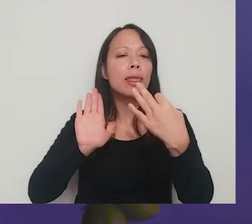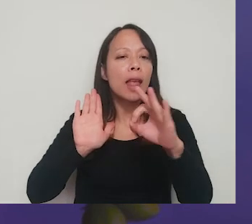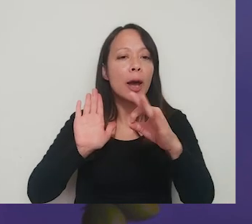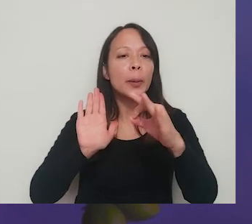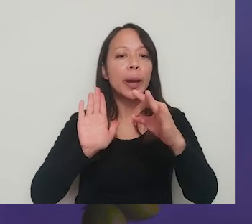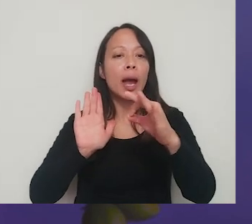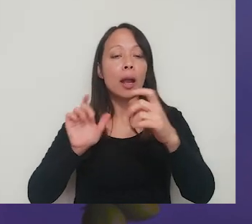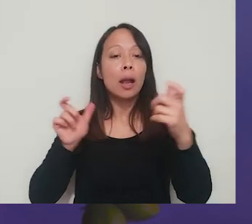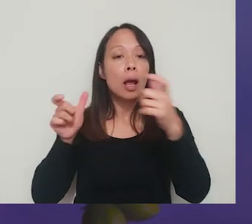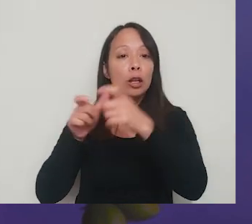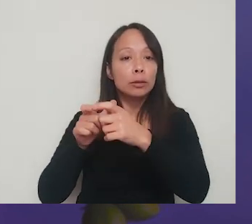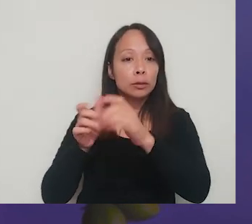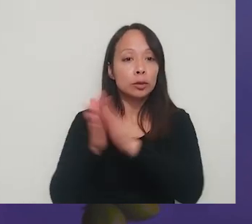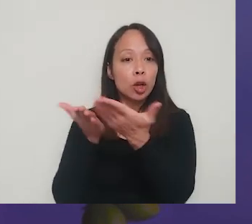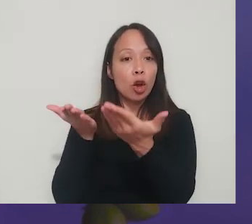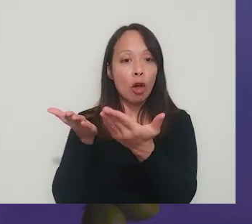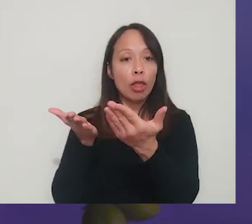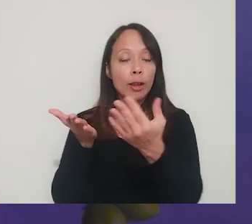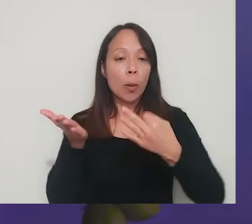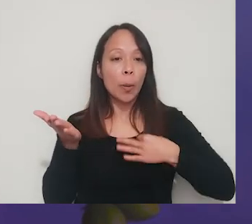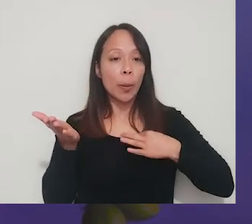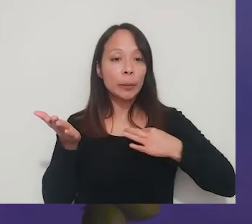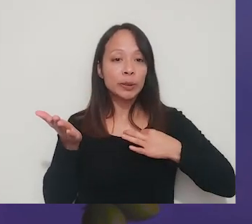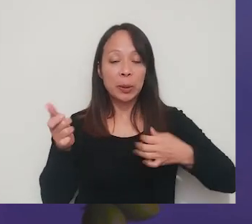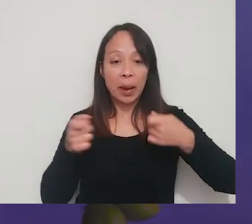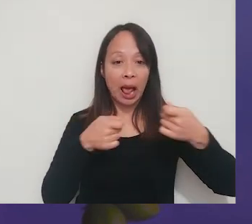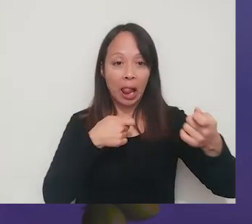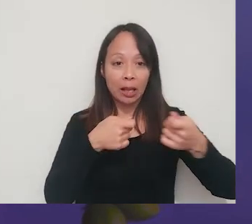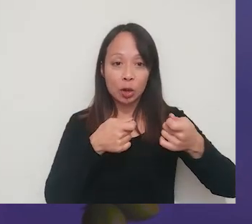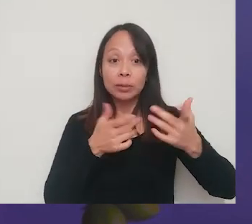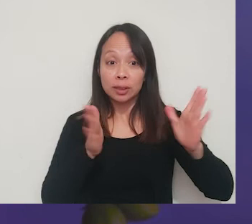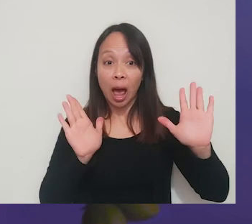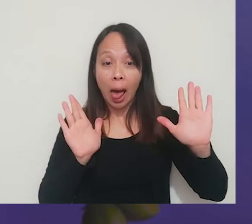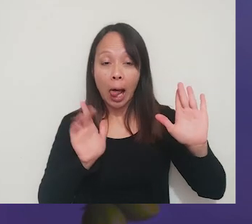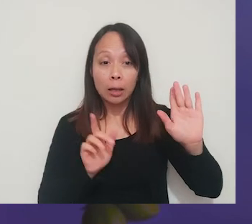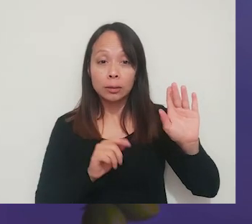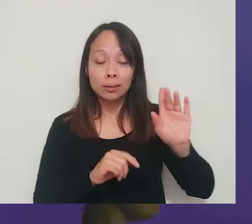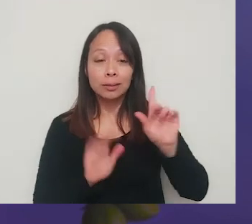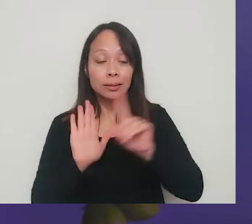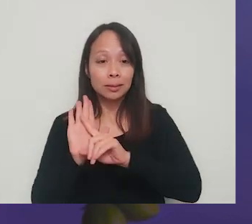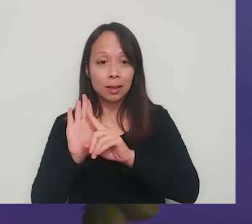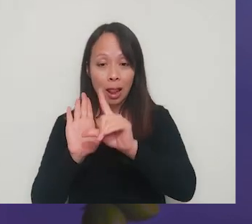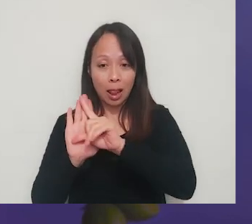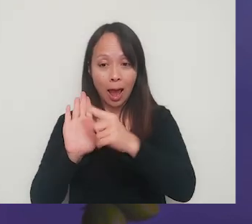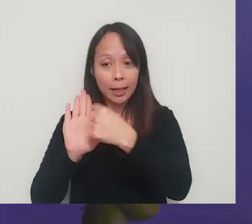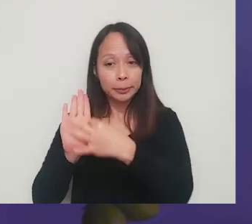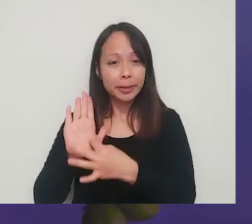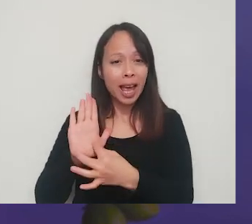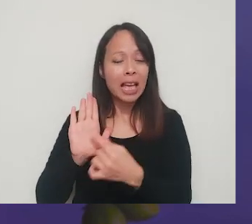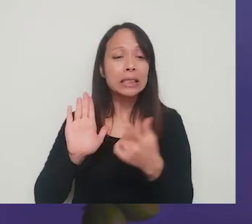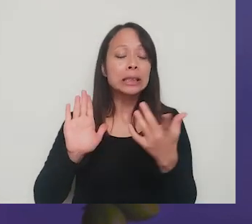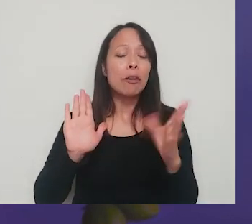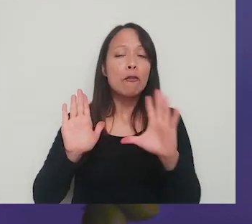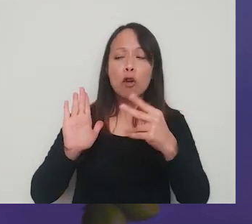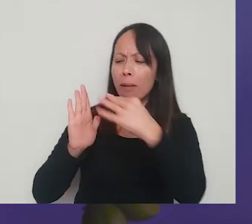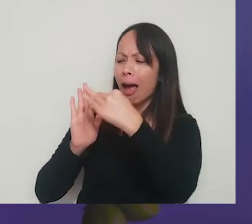a lo que dice el Código Civil y Comercial, que expresamente en los artículos 1 y 2 indica cómo se debe interpretar la ley. Y lo que nos dice es que no